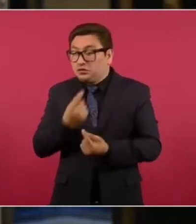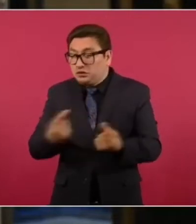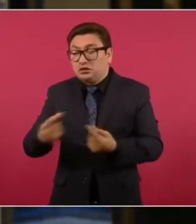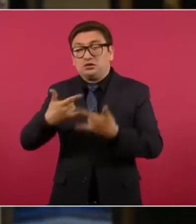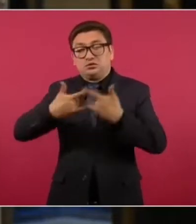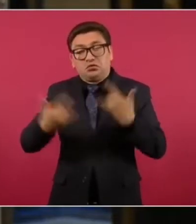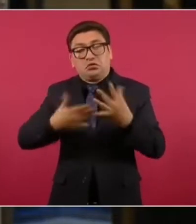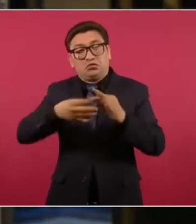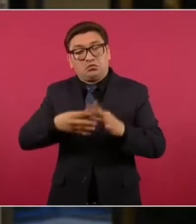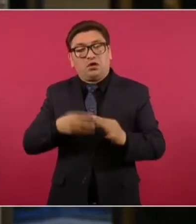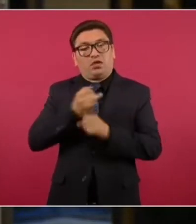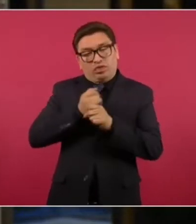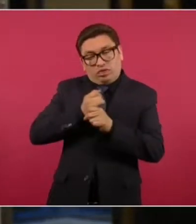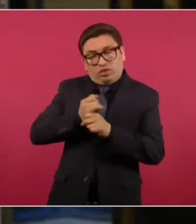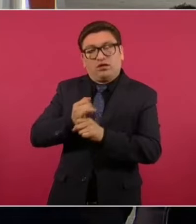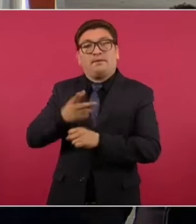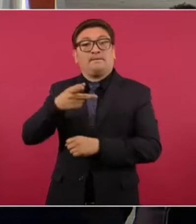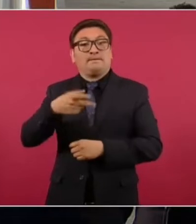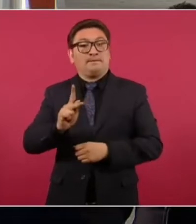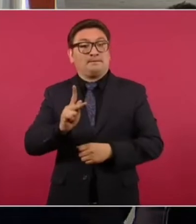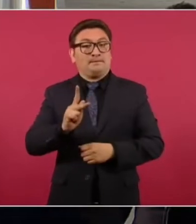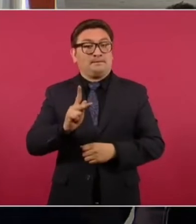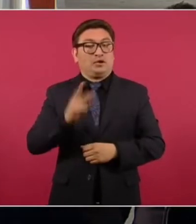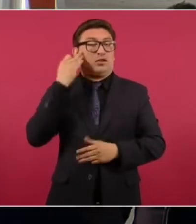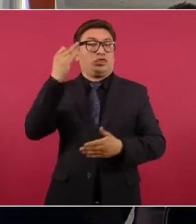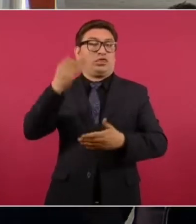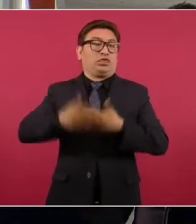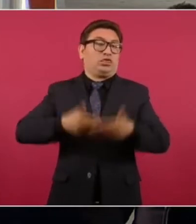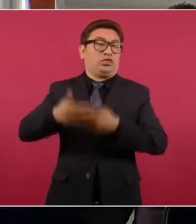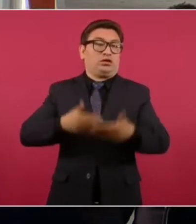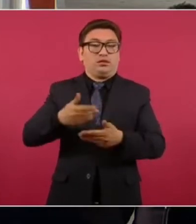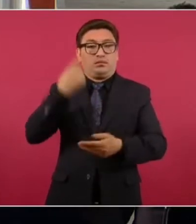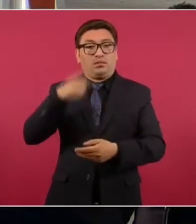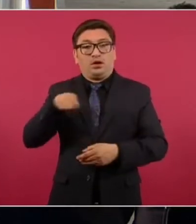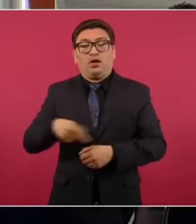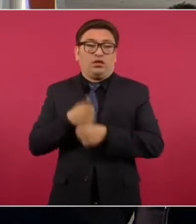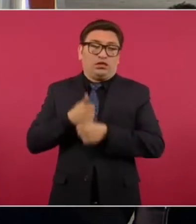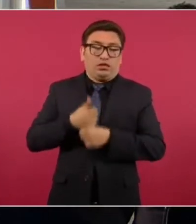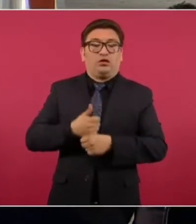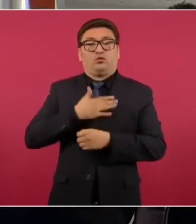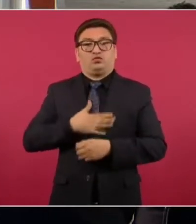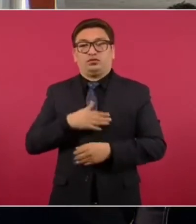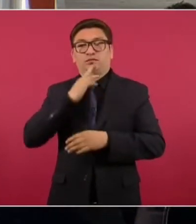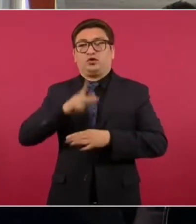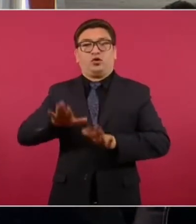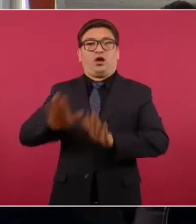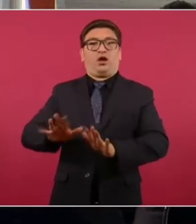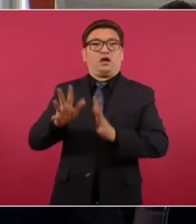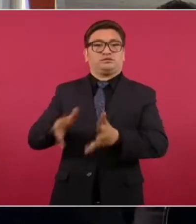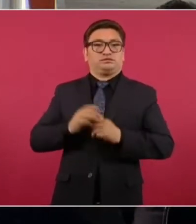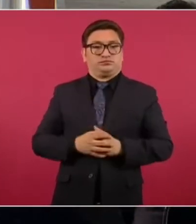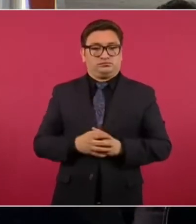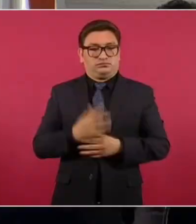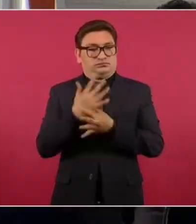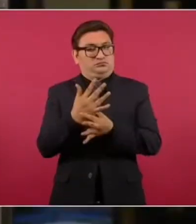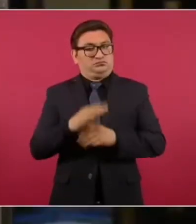pese a los peritajes, pero para no alargar el proceso y someterlas a una extensa lucha por la justicia es mejor que todo se quede como está, así